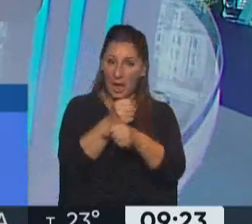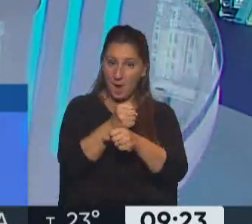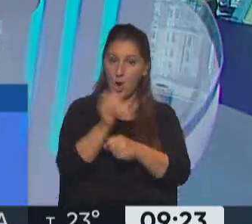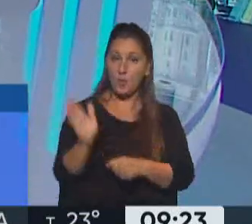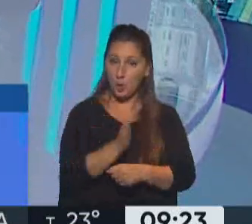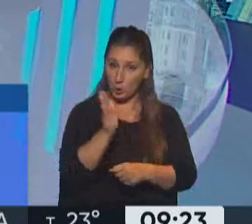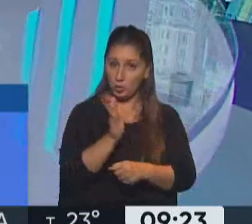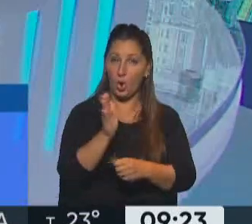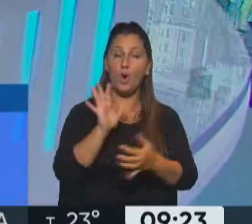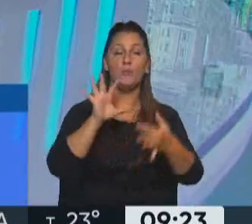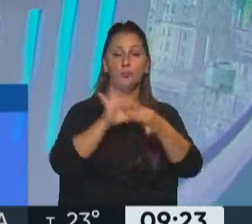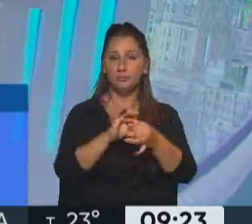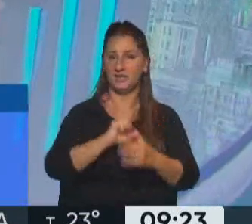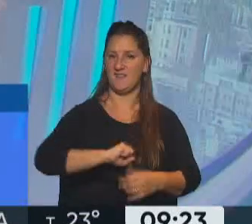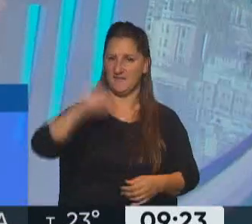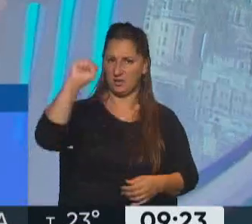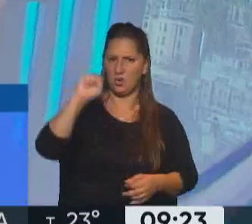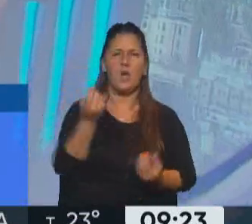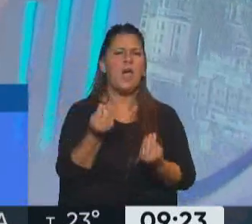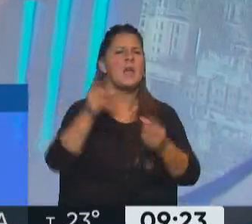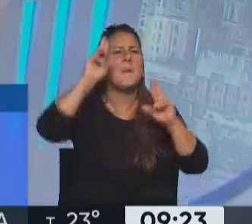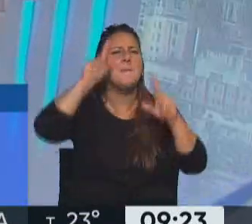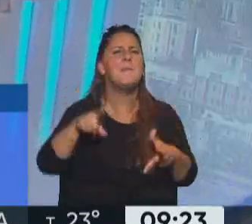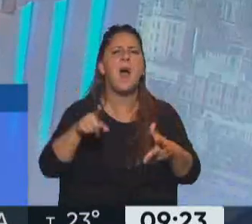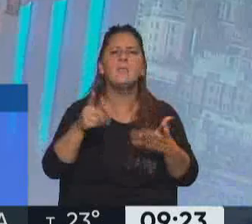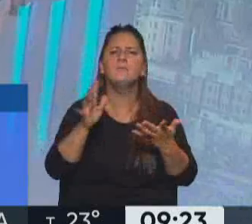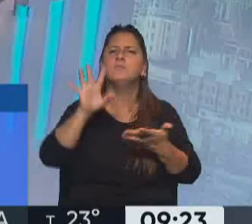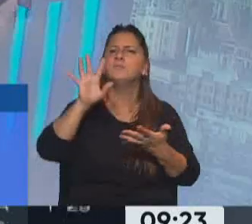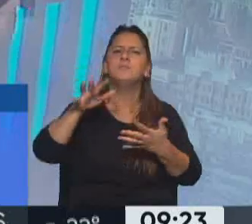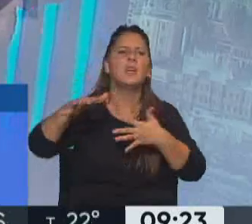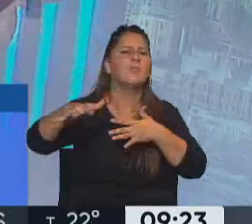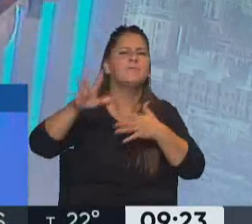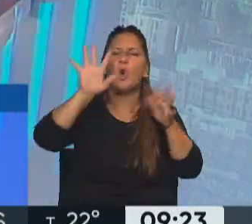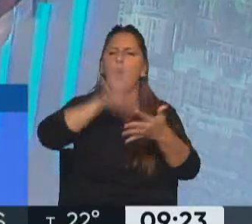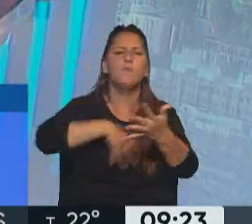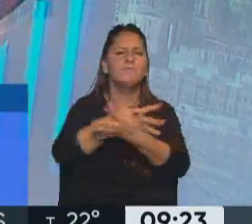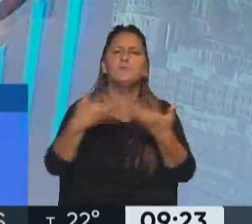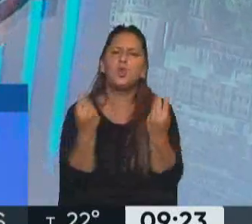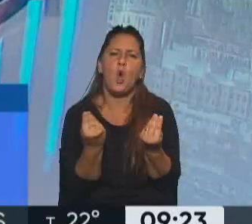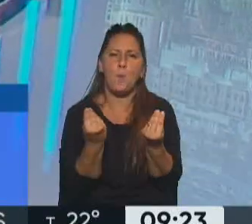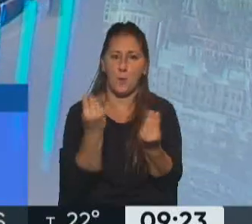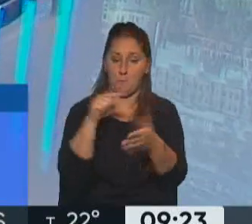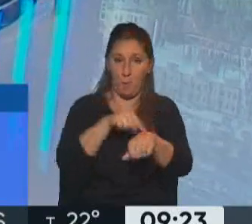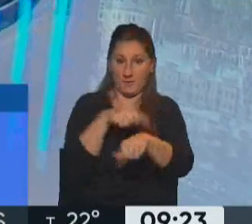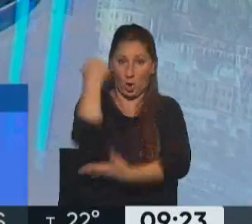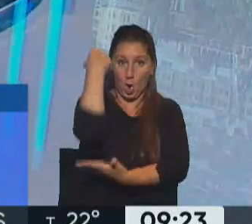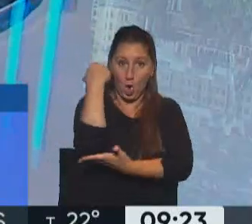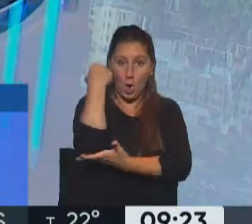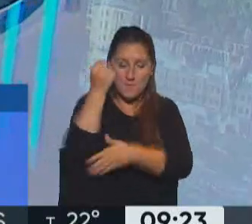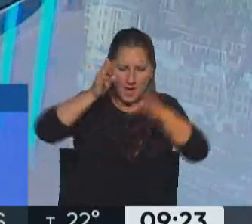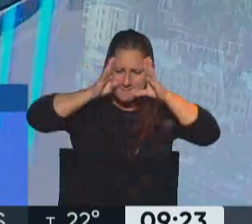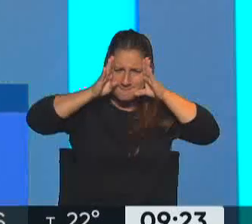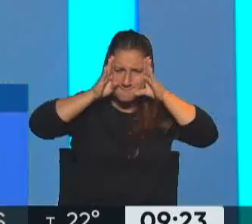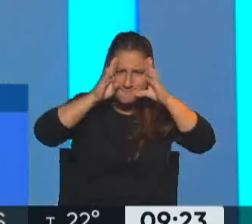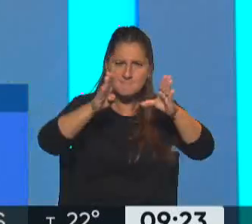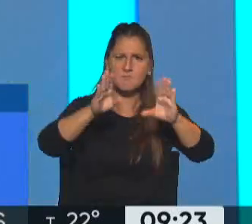ser la inflación. Es decir, qué política vos te das concreta como Estado en una economía que está muy concentralizada en